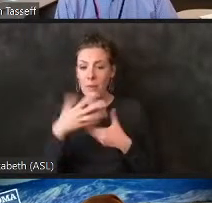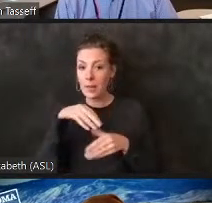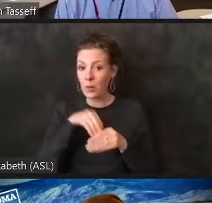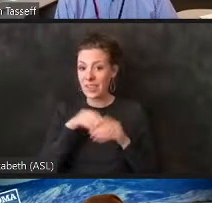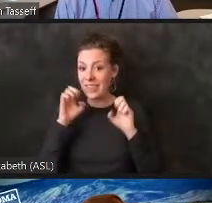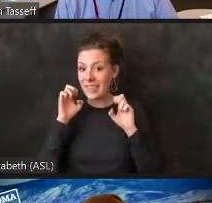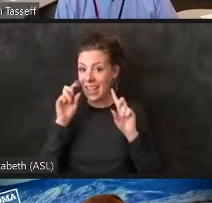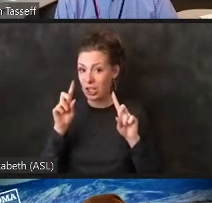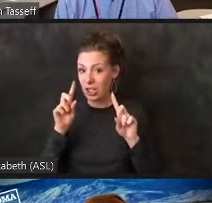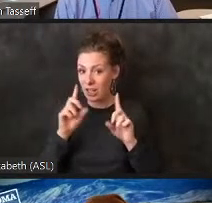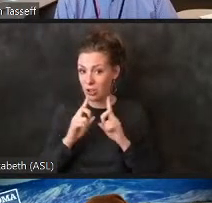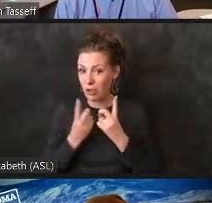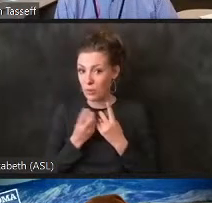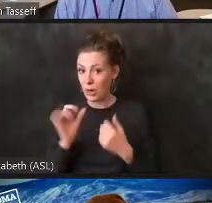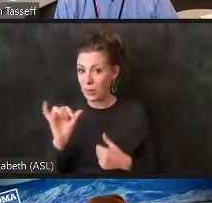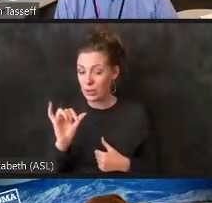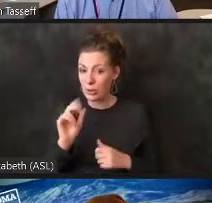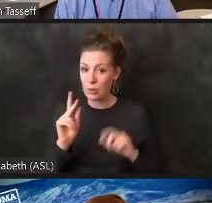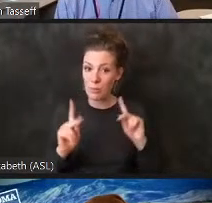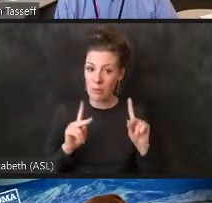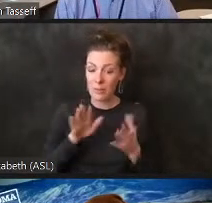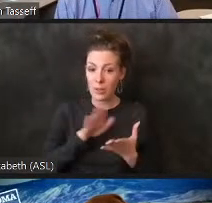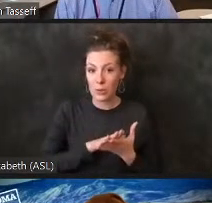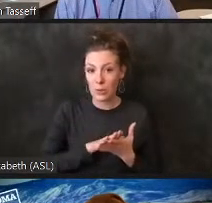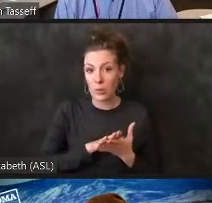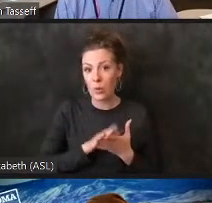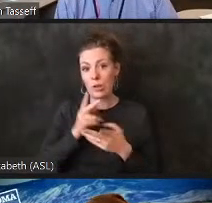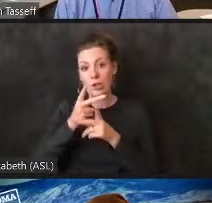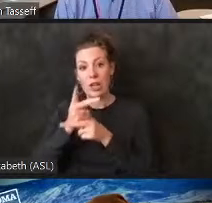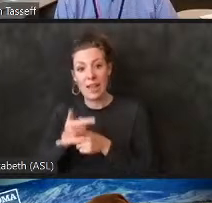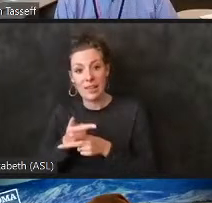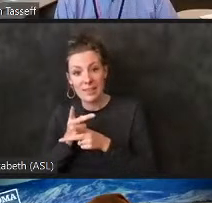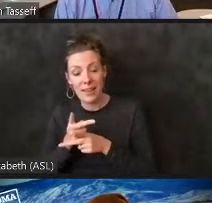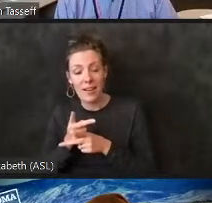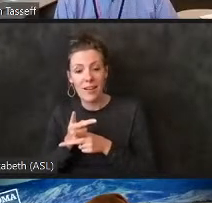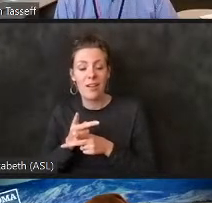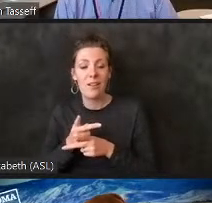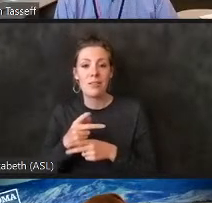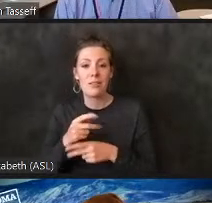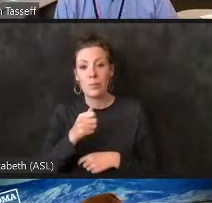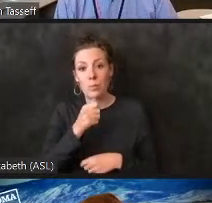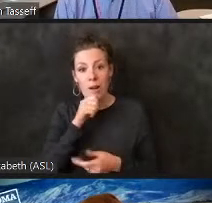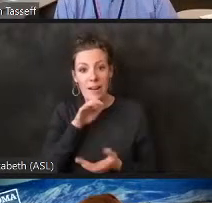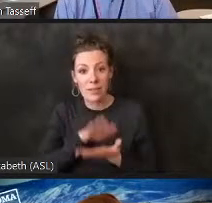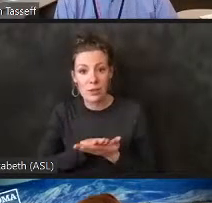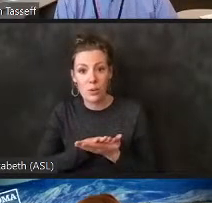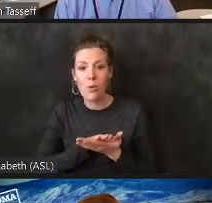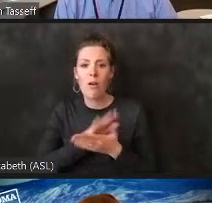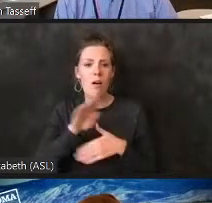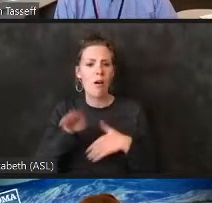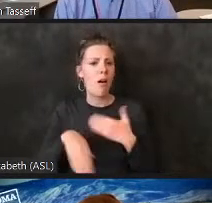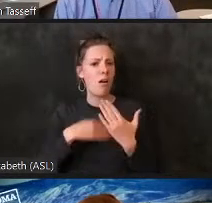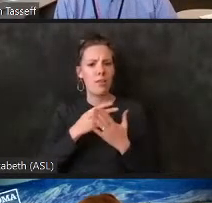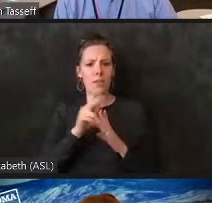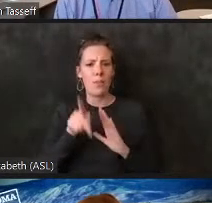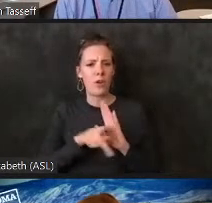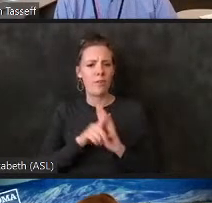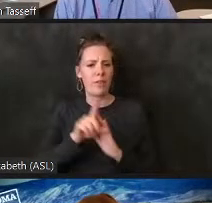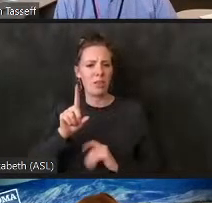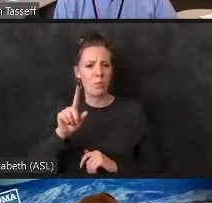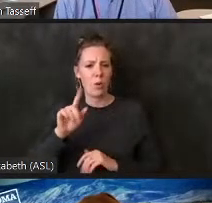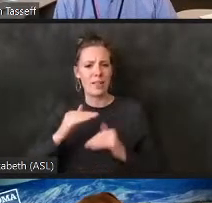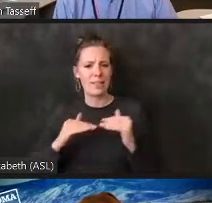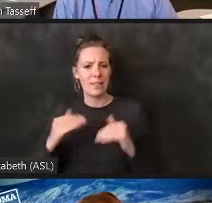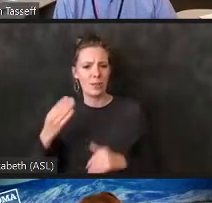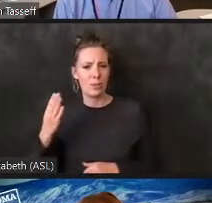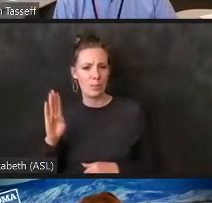a todos los que están en el Departamento de Educación, en las escuelas privadas, escuelas públicas, en cuidado de niños, todos los